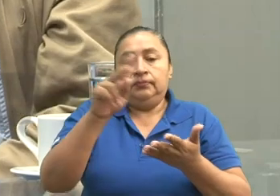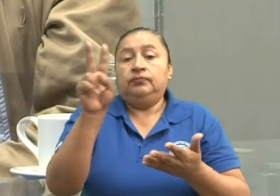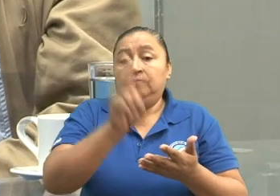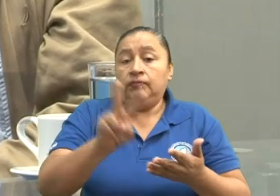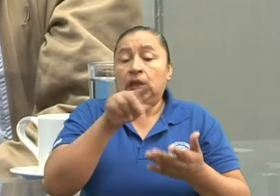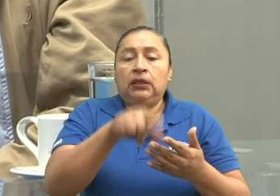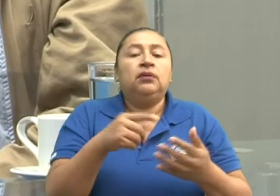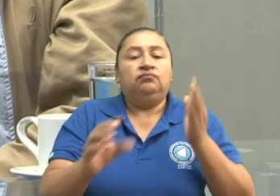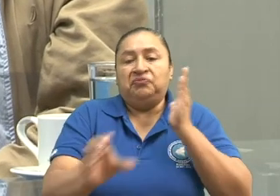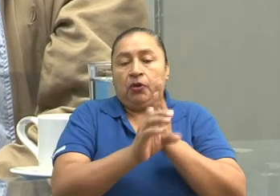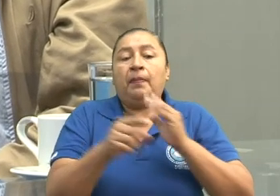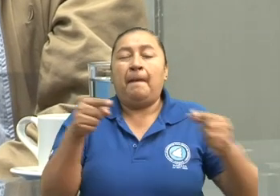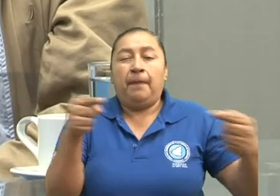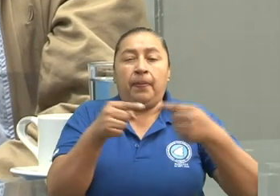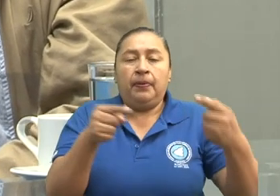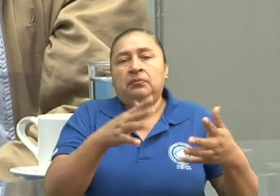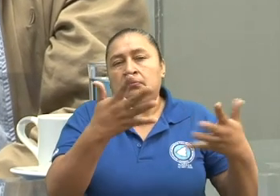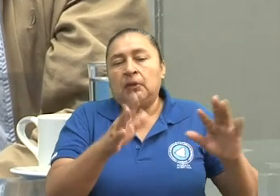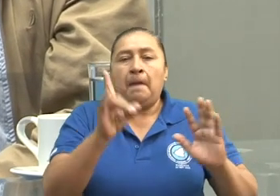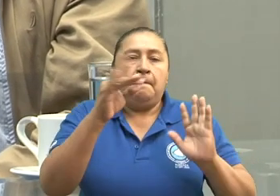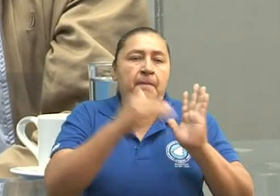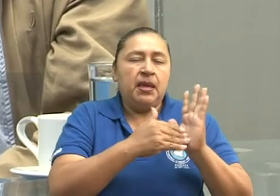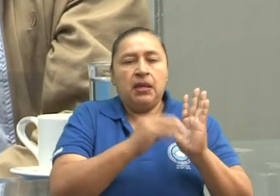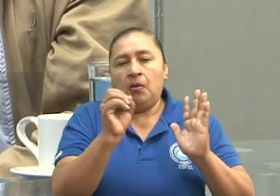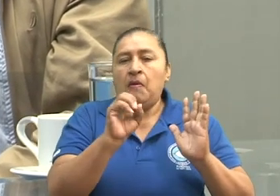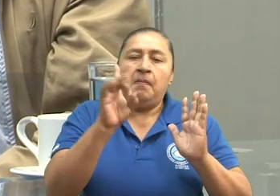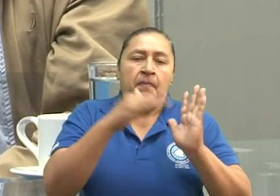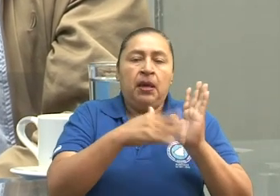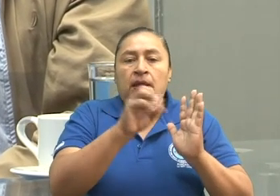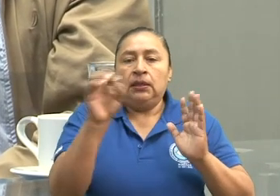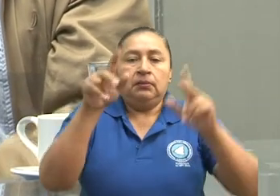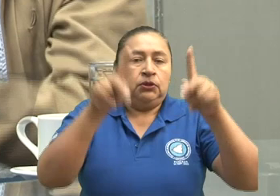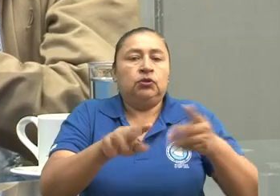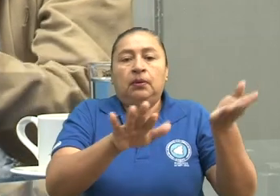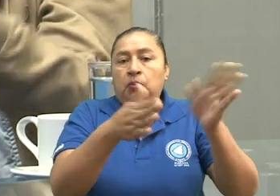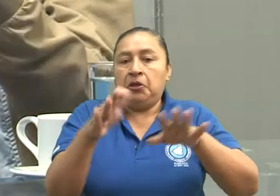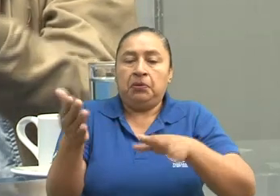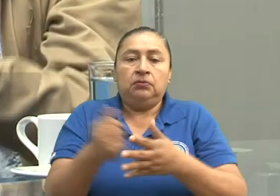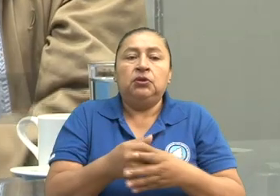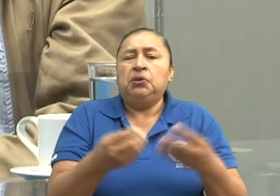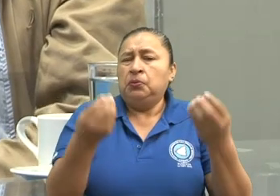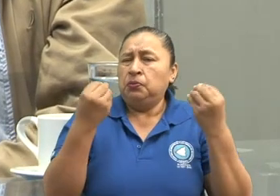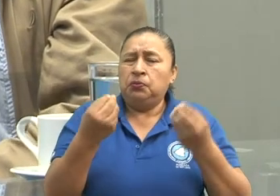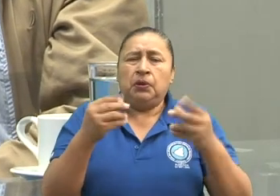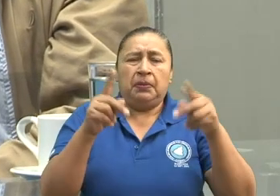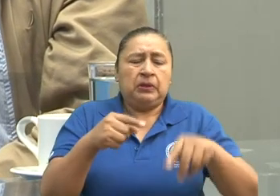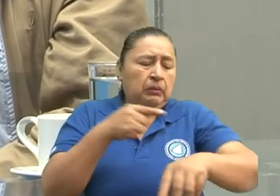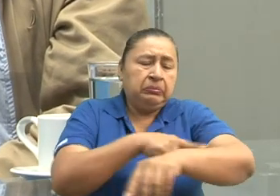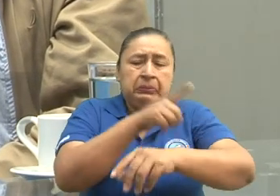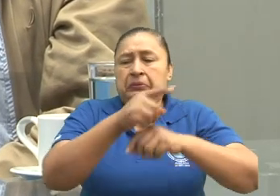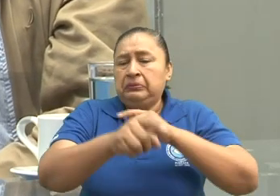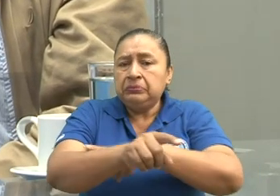esa masacre, que se calcula entre 1,000 y 1,500 personas que murieron, y muchas decenas de